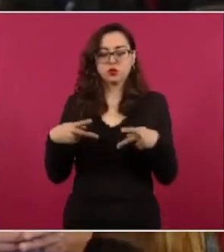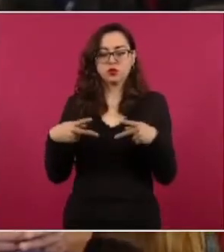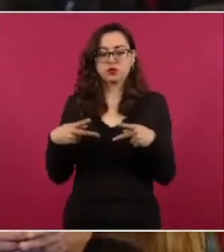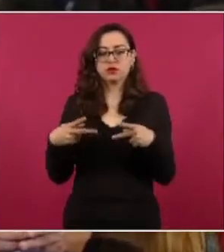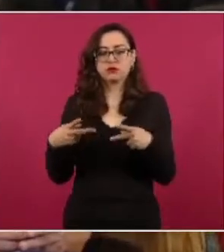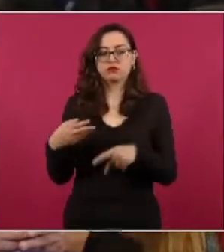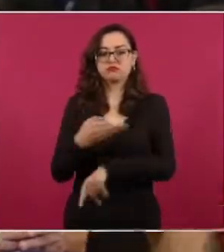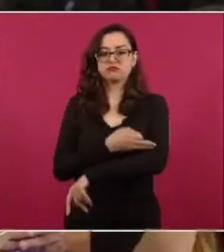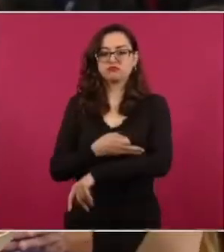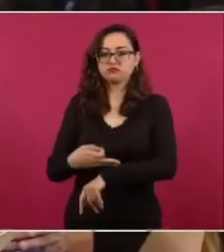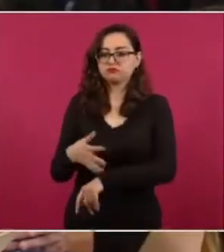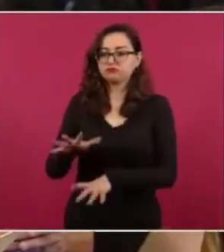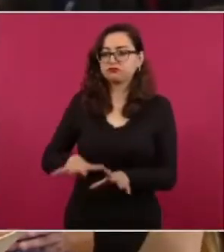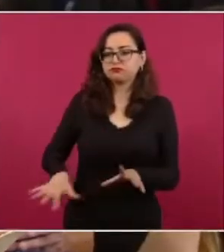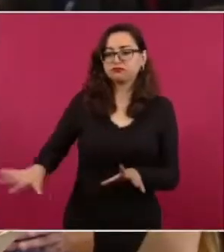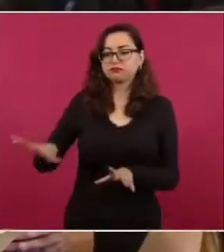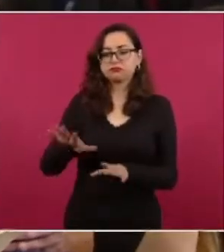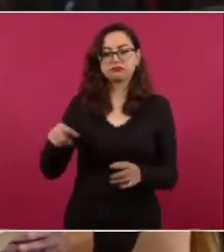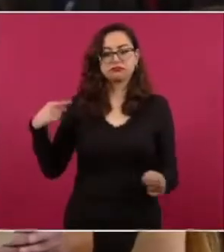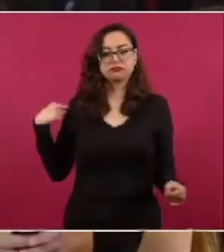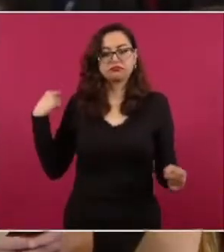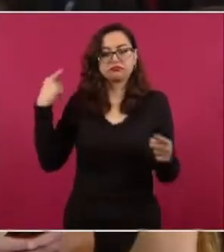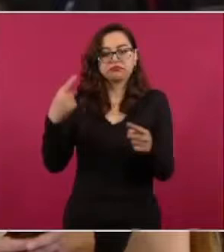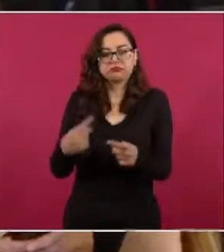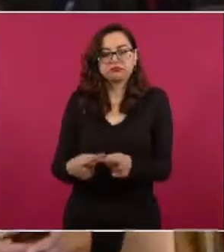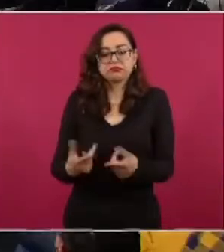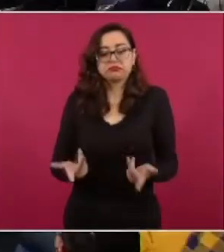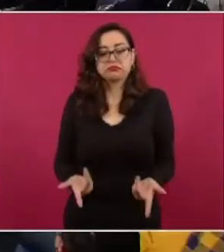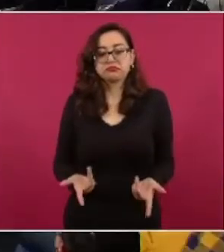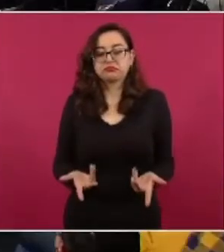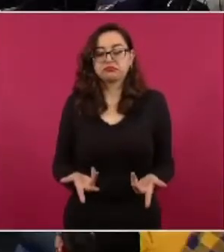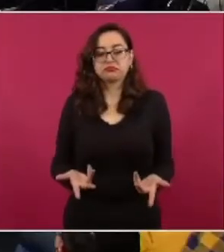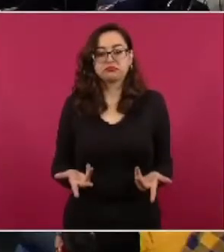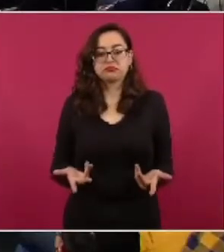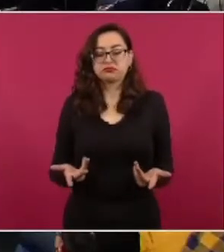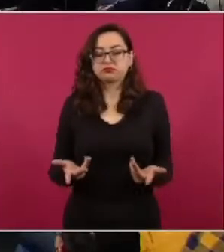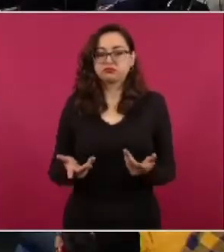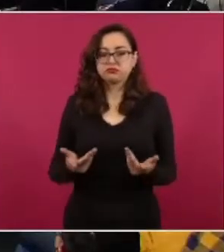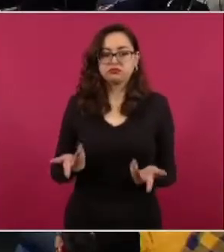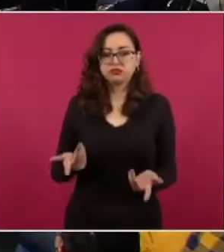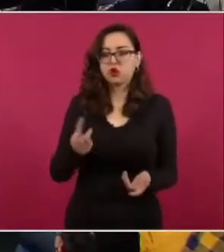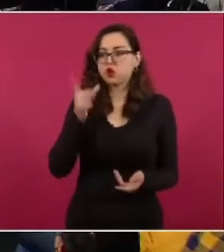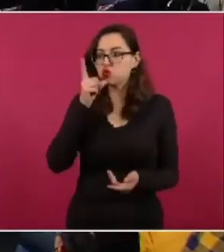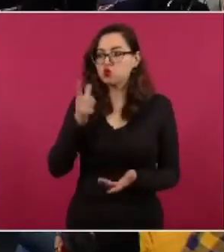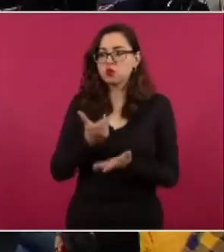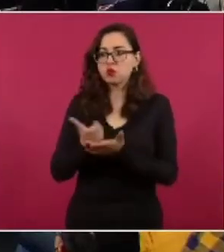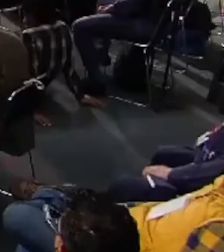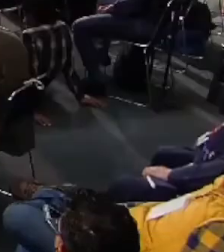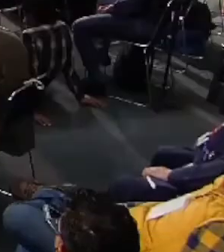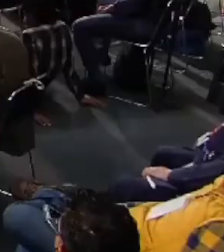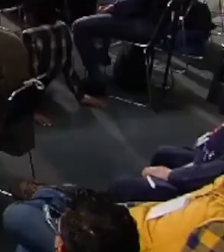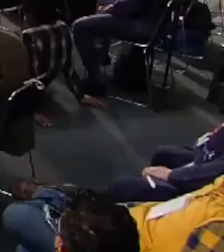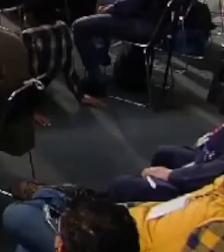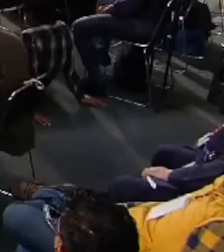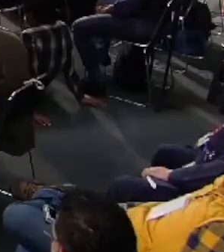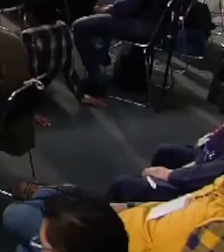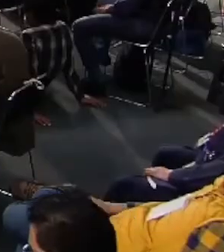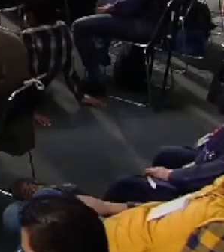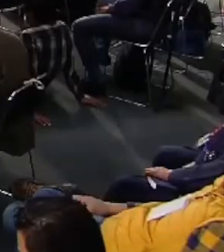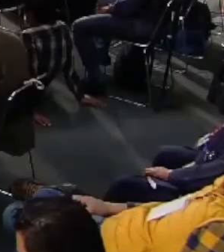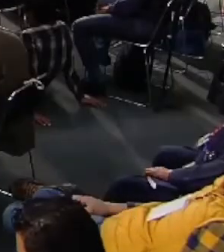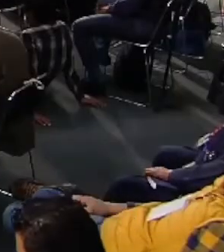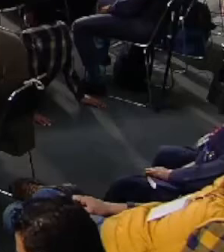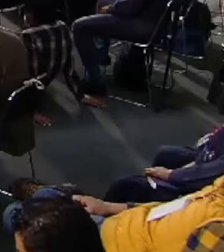que hasta el día de hoy se encuentran en la disruptiva de comer o pagar los recibos de la luz, que